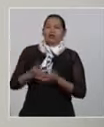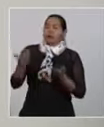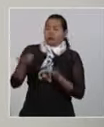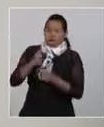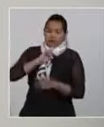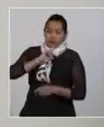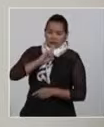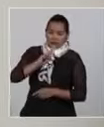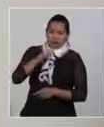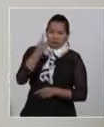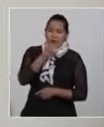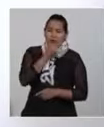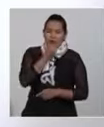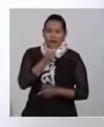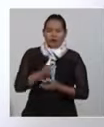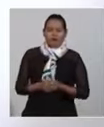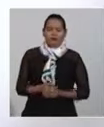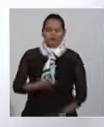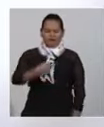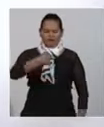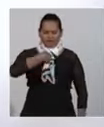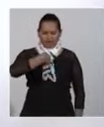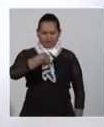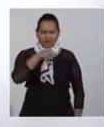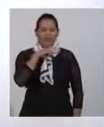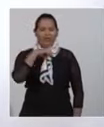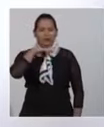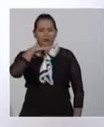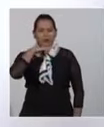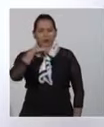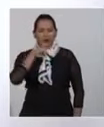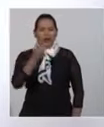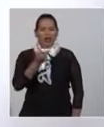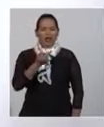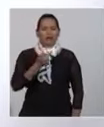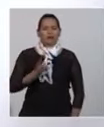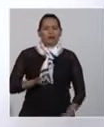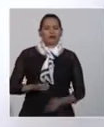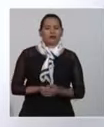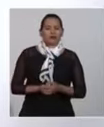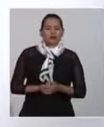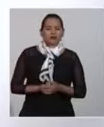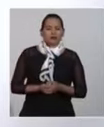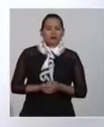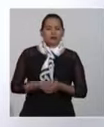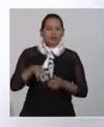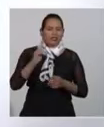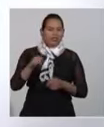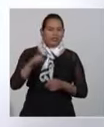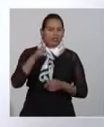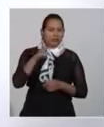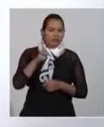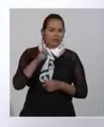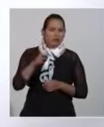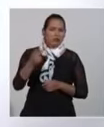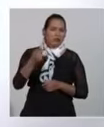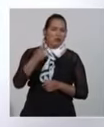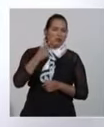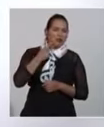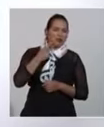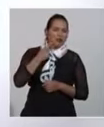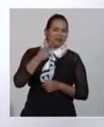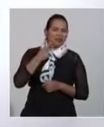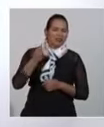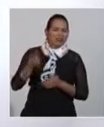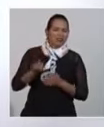de un minuto. Me preocupa mucho el descuido y la política que sobre agua los gobiernos recientes